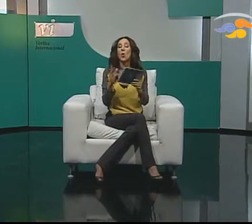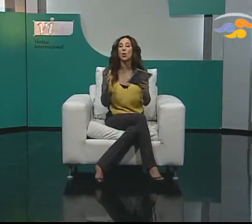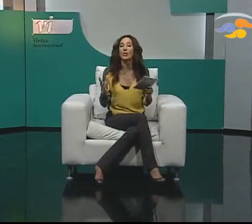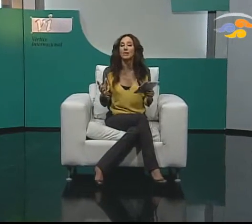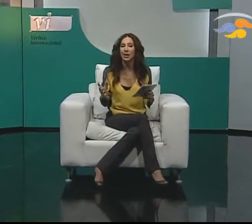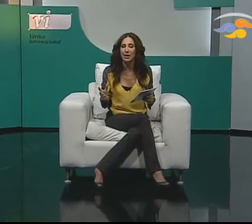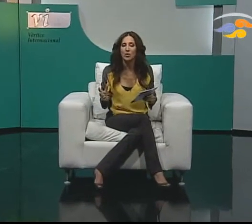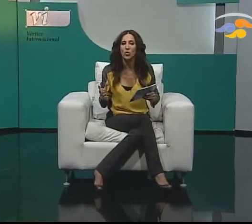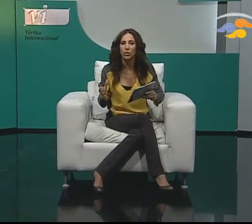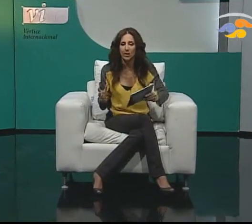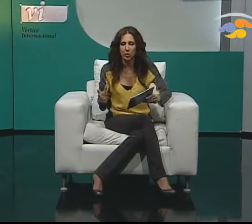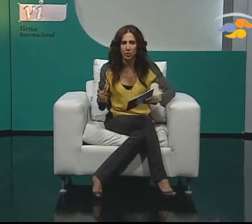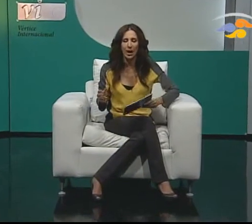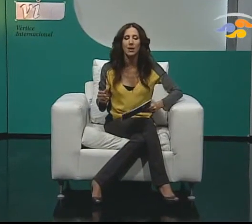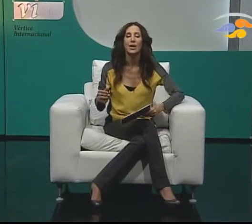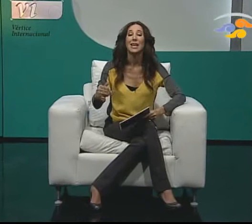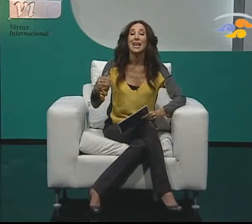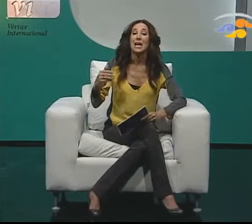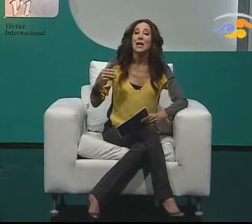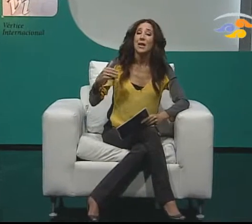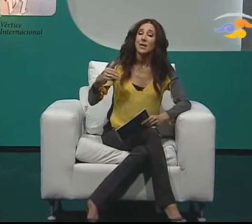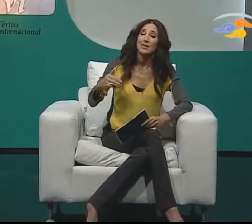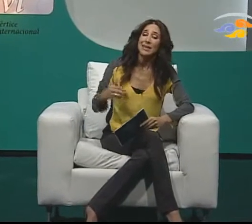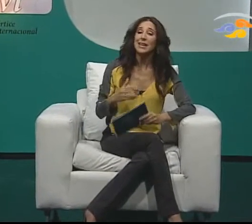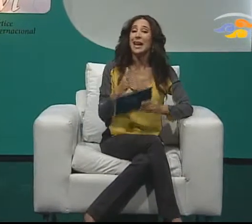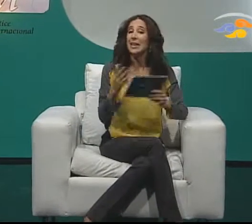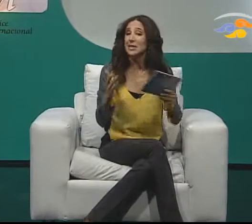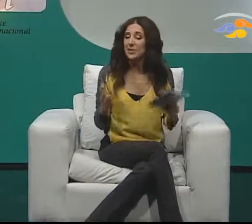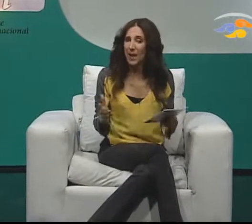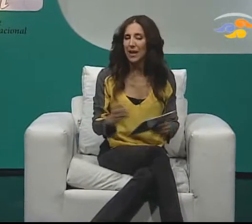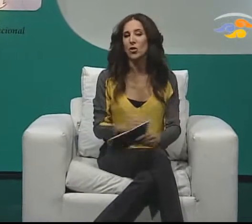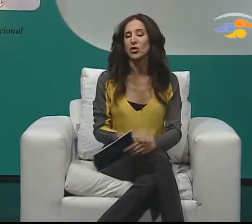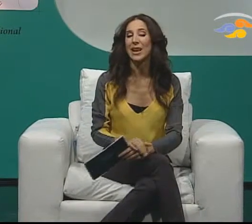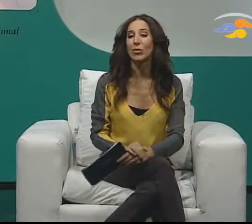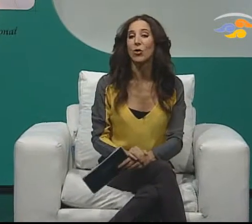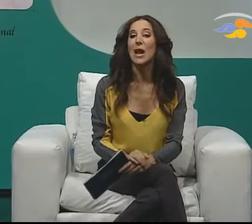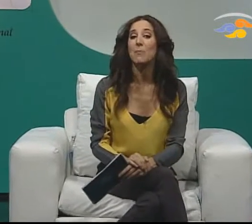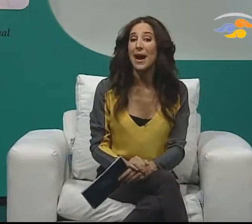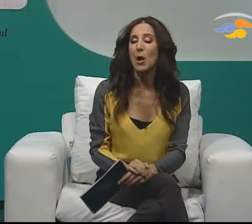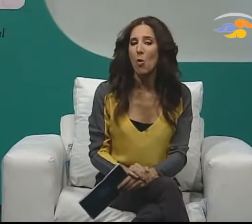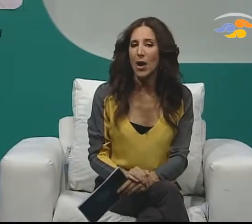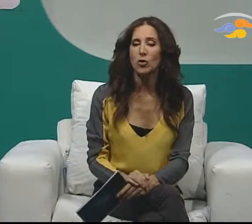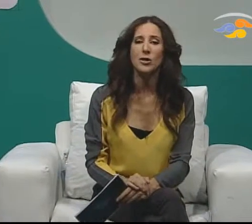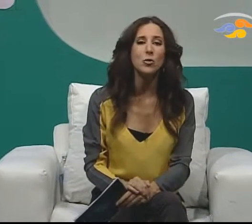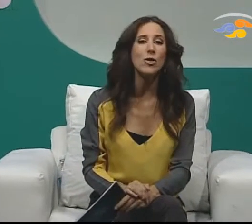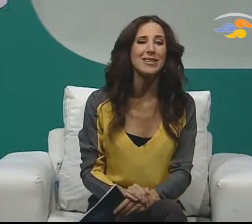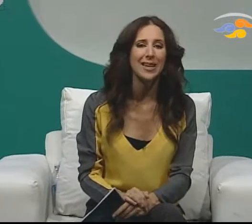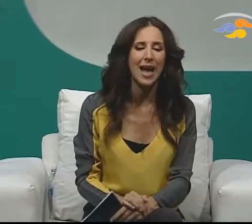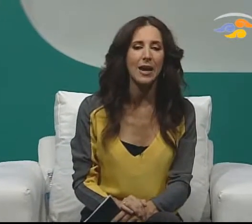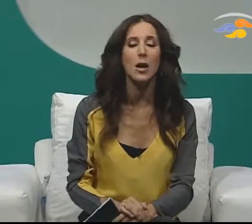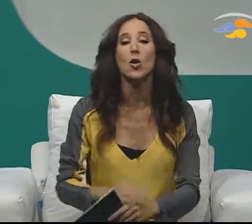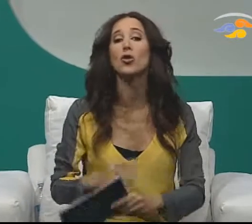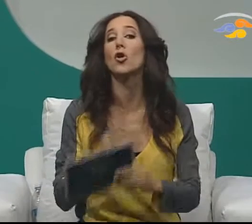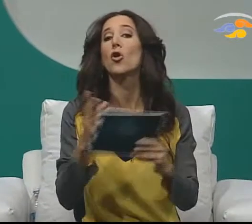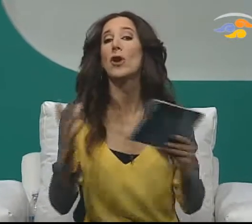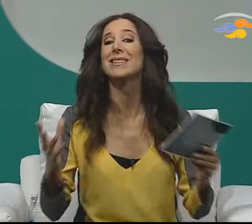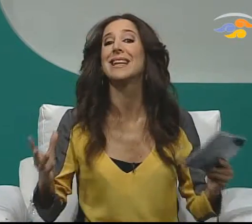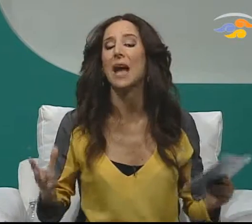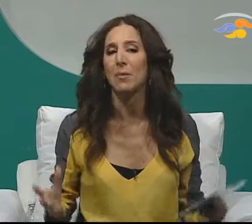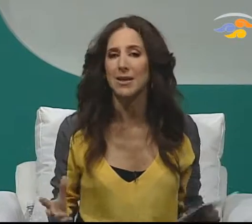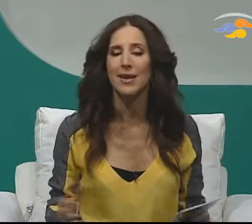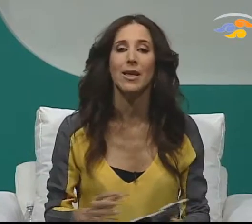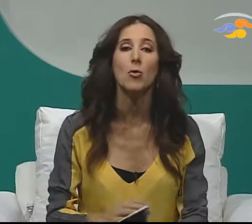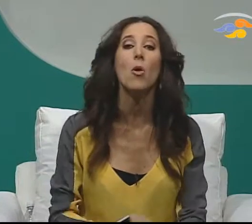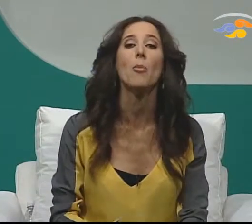este bloque de integración regional sin el respaldo senatorial paraguayo sin duda serán los dolores